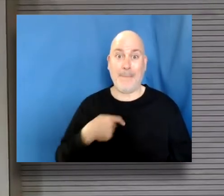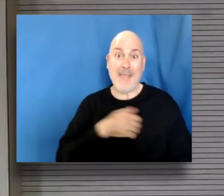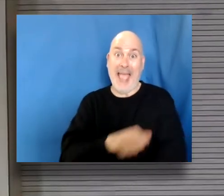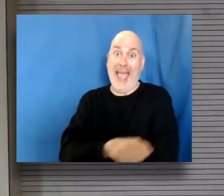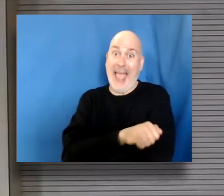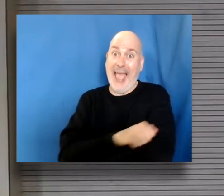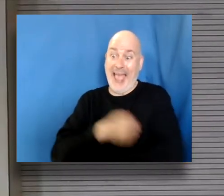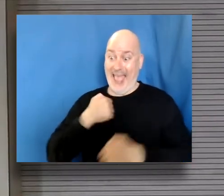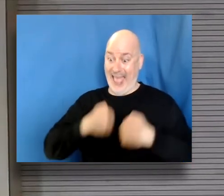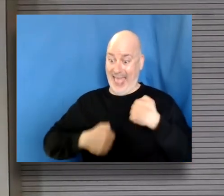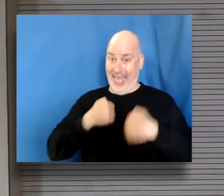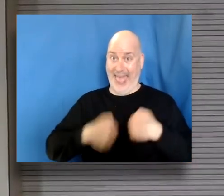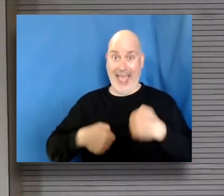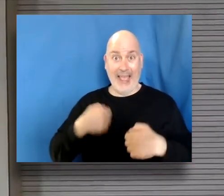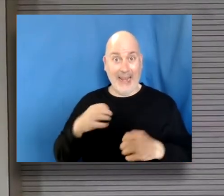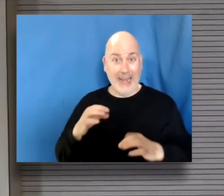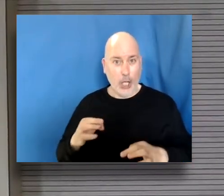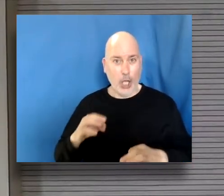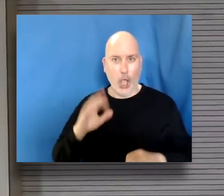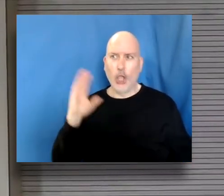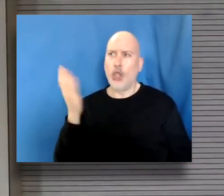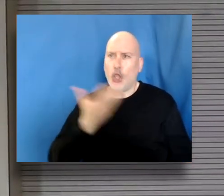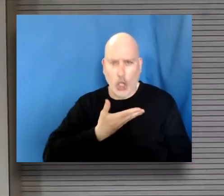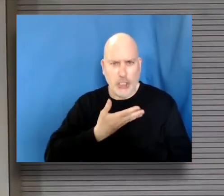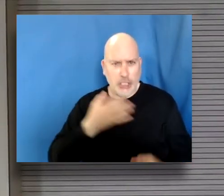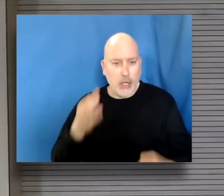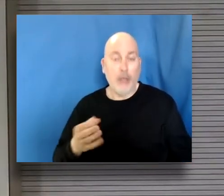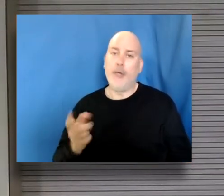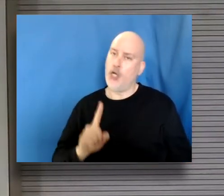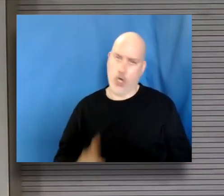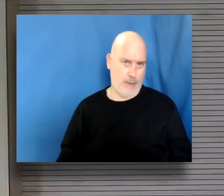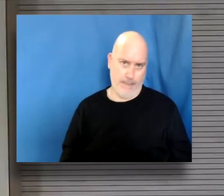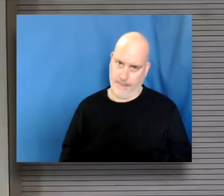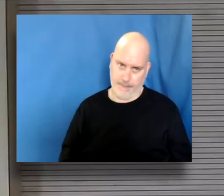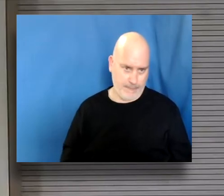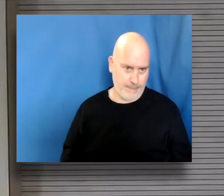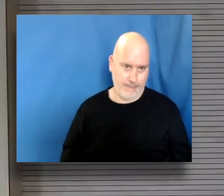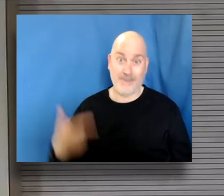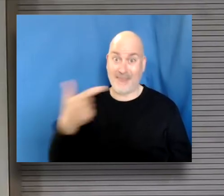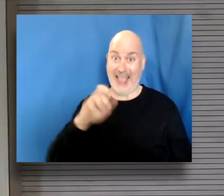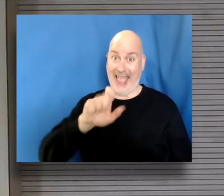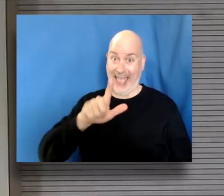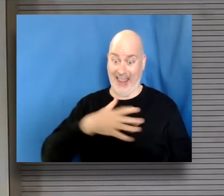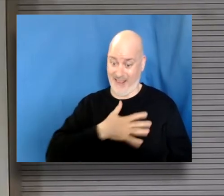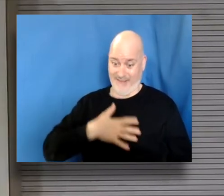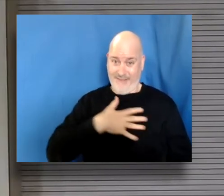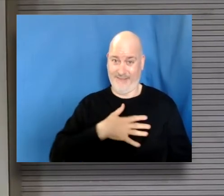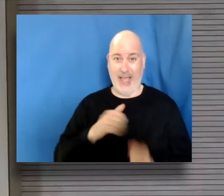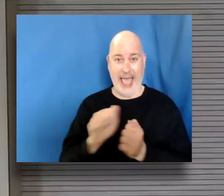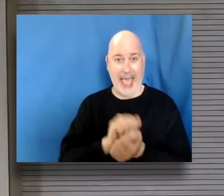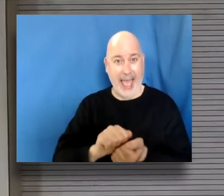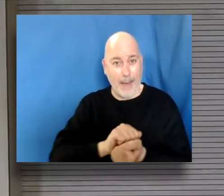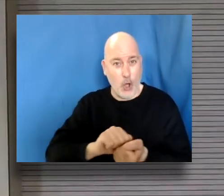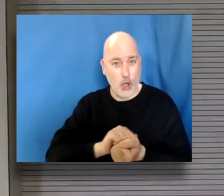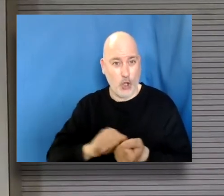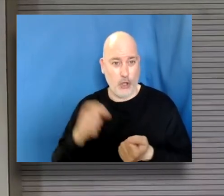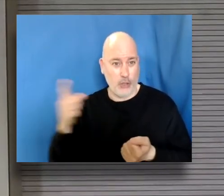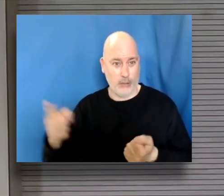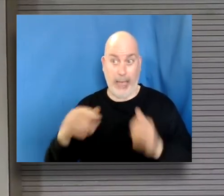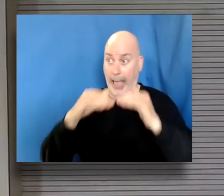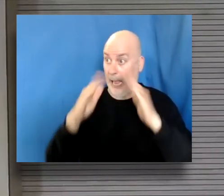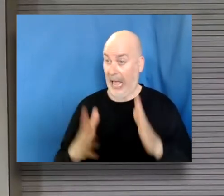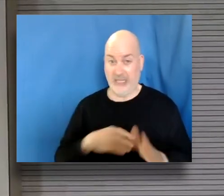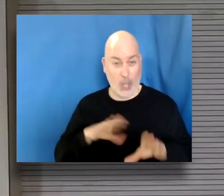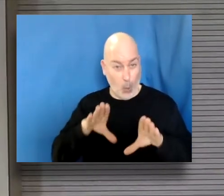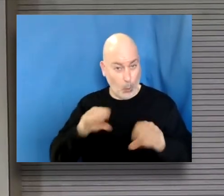tóxico. El gel de baño no es tóxico, ¿vale? Los geles y jabones que usamos habitualmente en casa